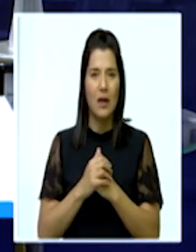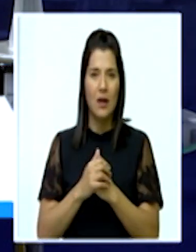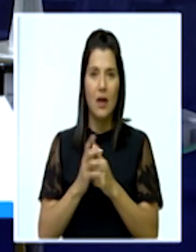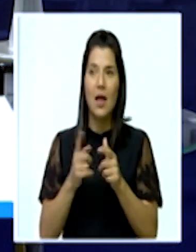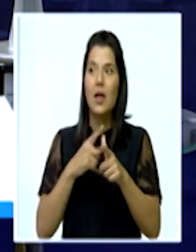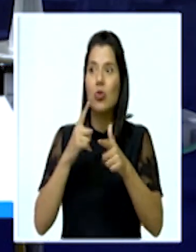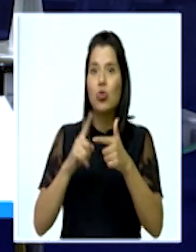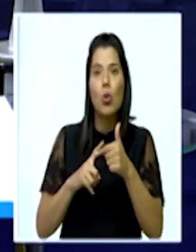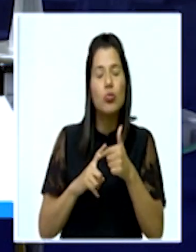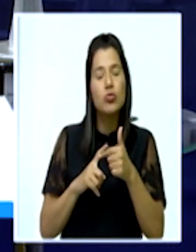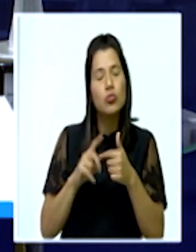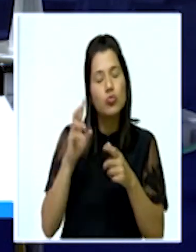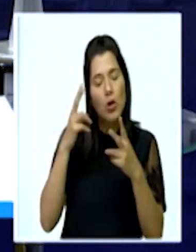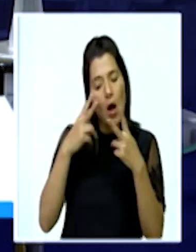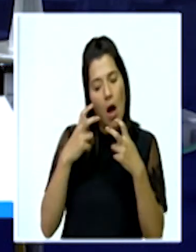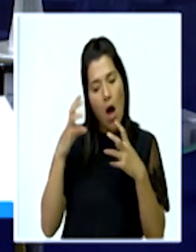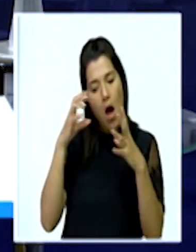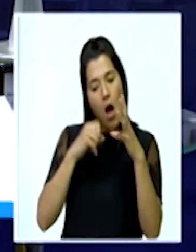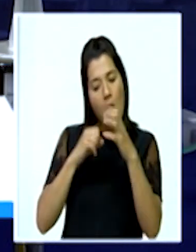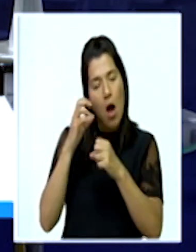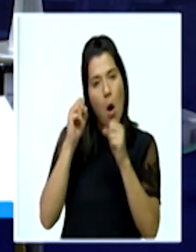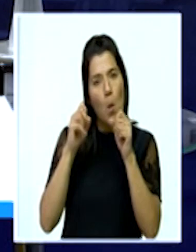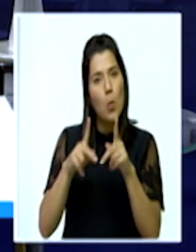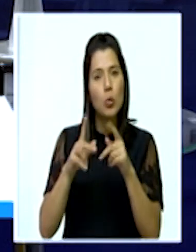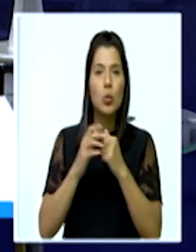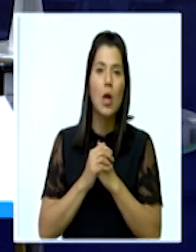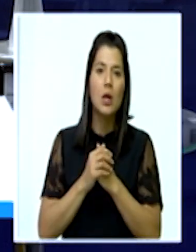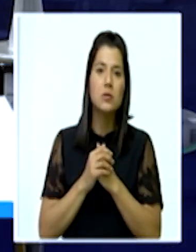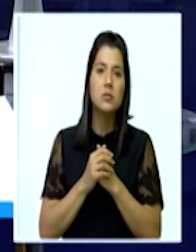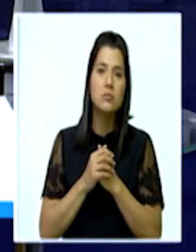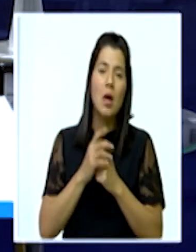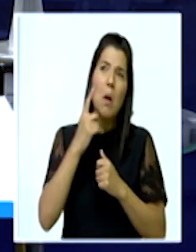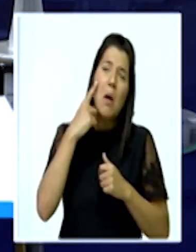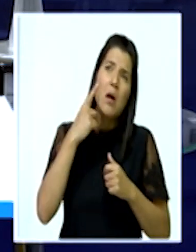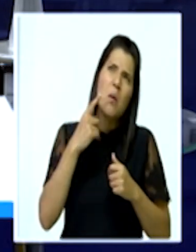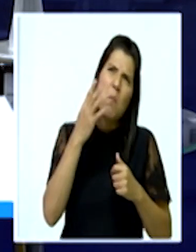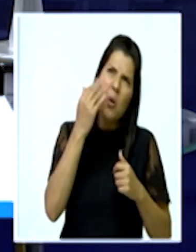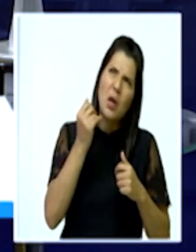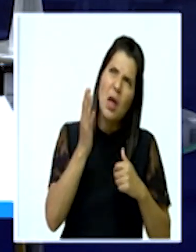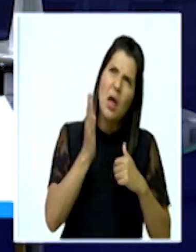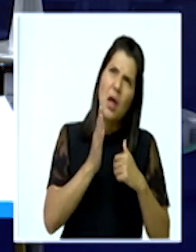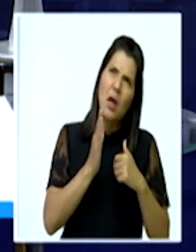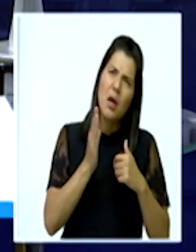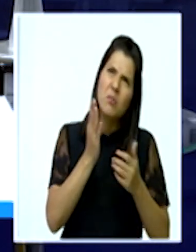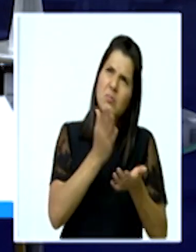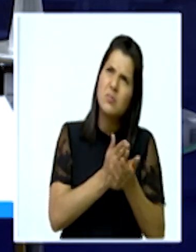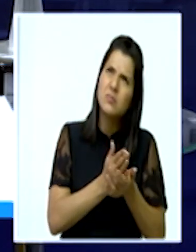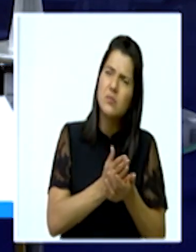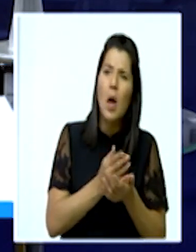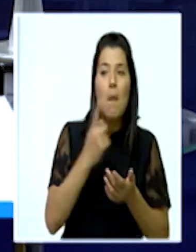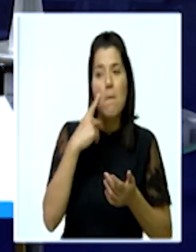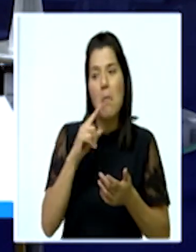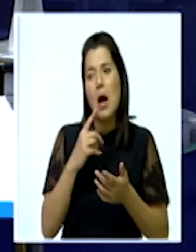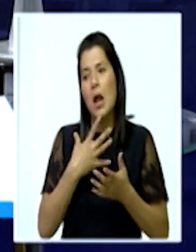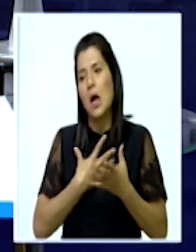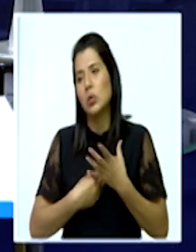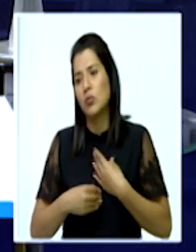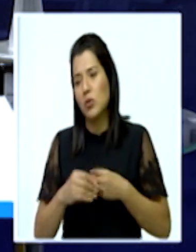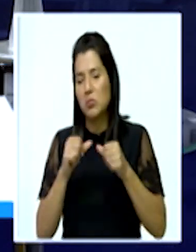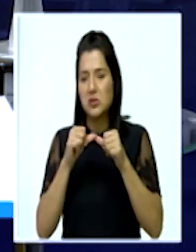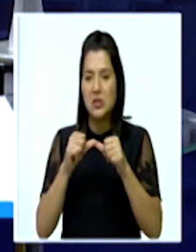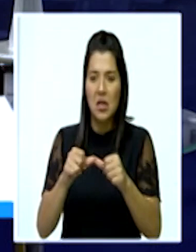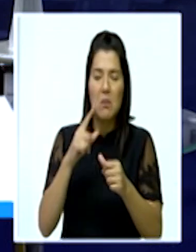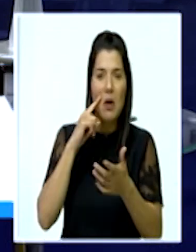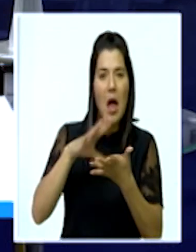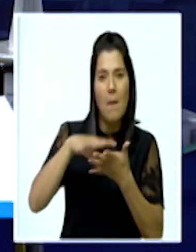de oportunidades para decir, bueno, para sufrir o para tal vez salir adelante o para aprender algo nuevo.